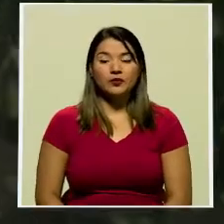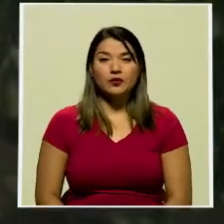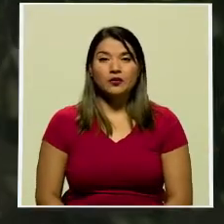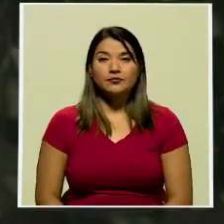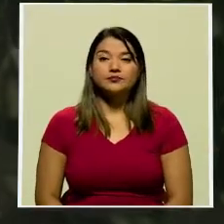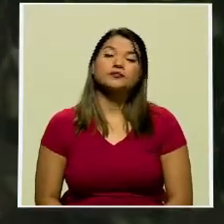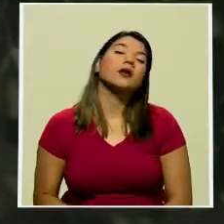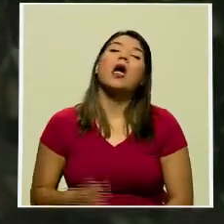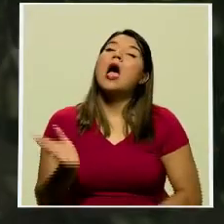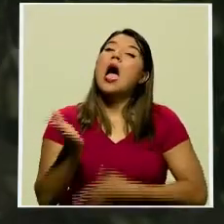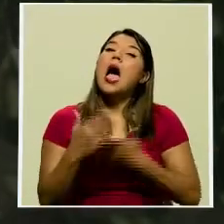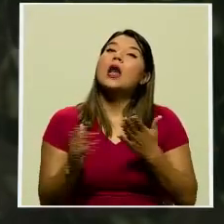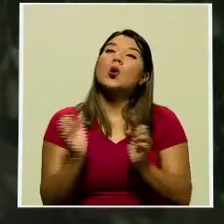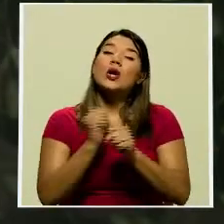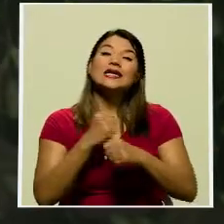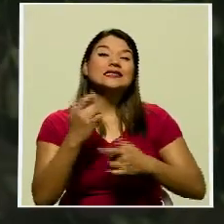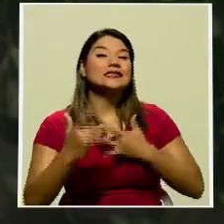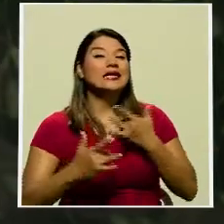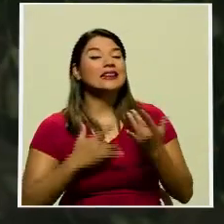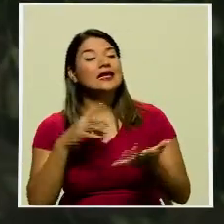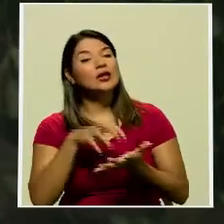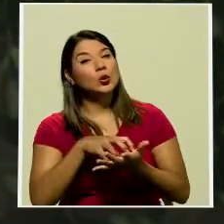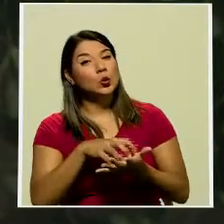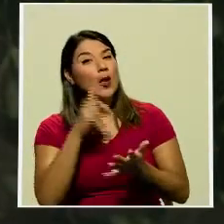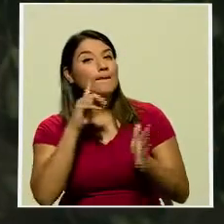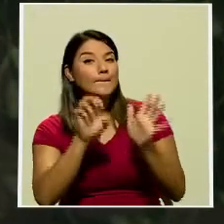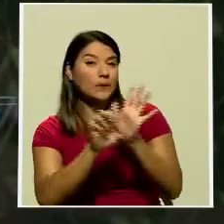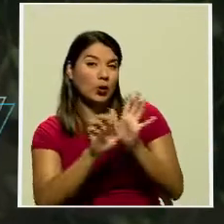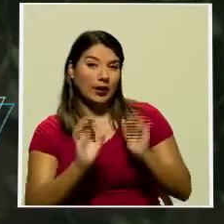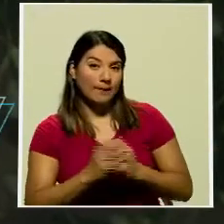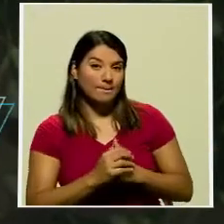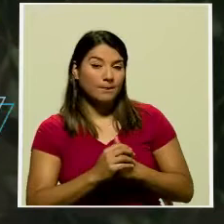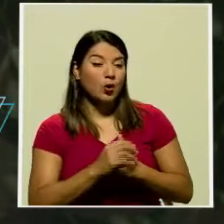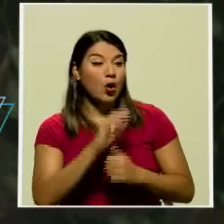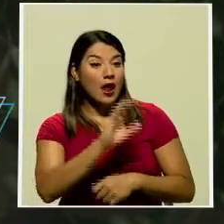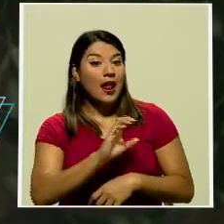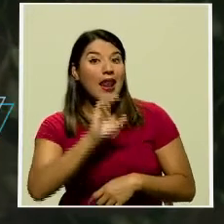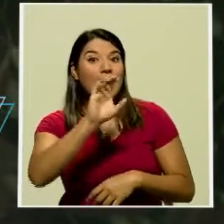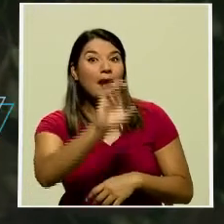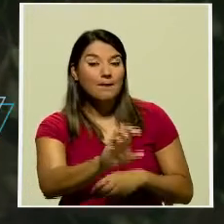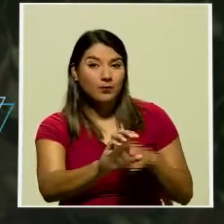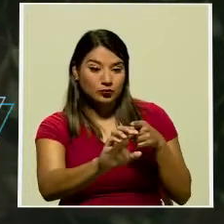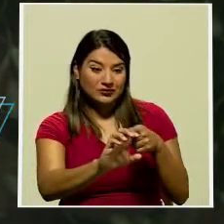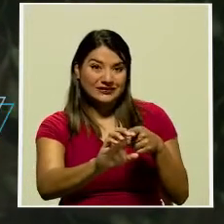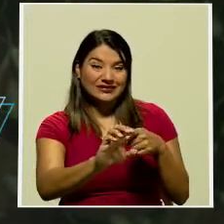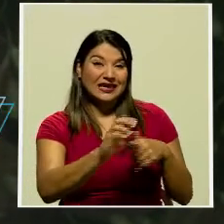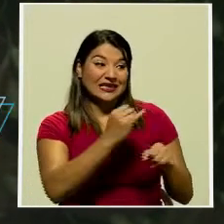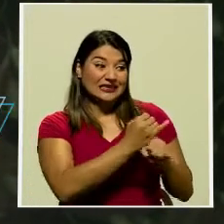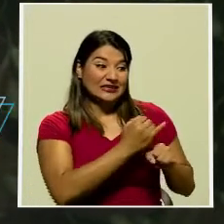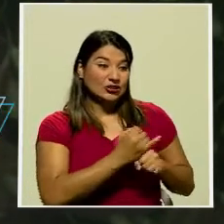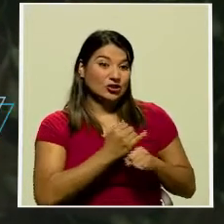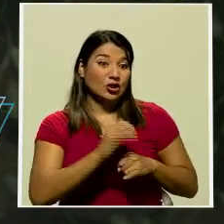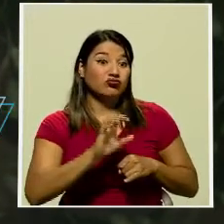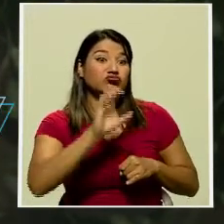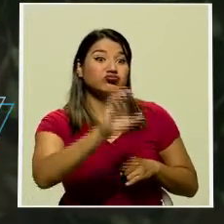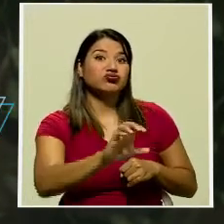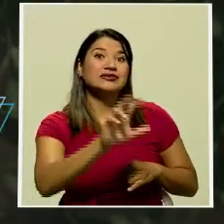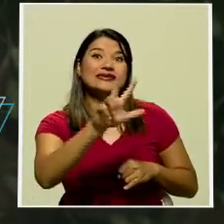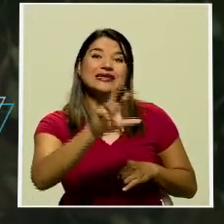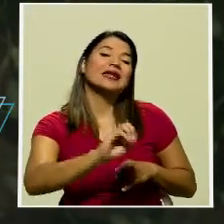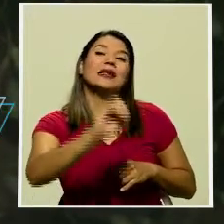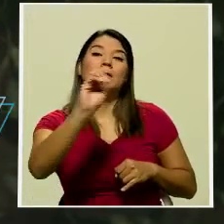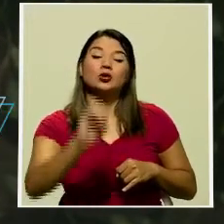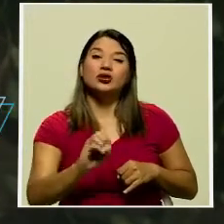Una de las cosas que nos genera duda, por ejemplo, es el aporte que tienen que dar las instituciones de este 30%,